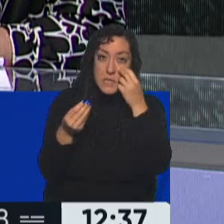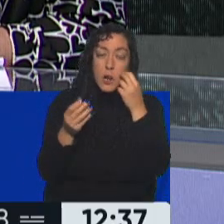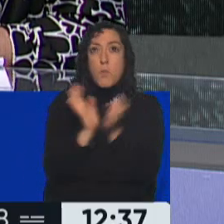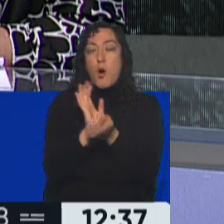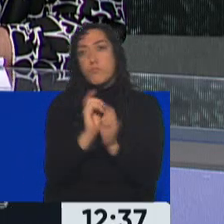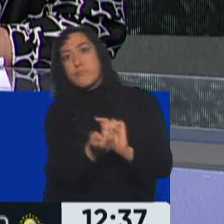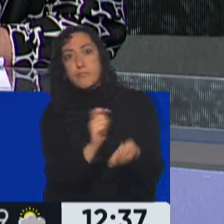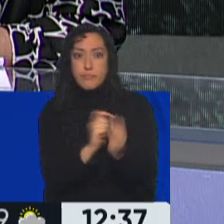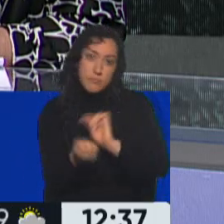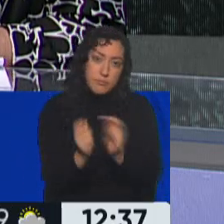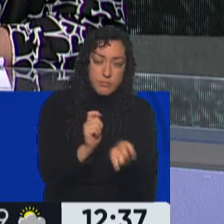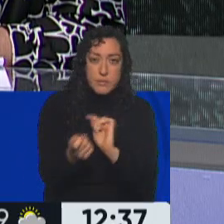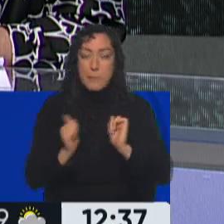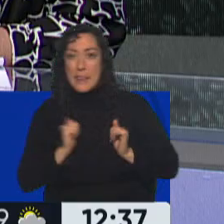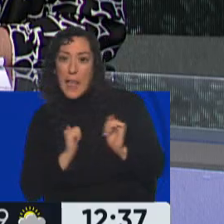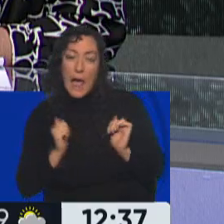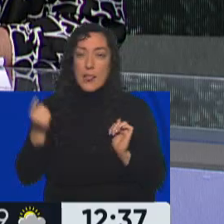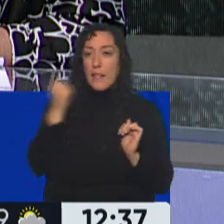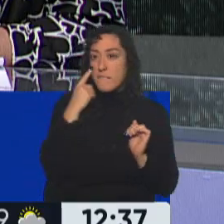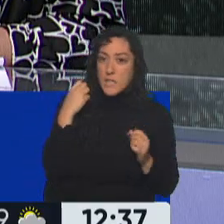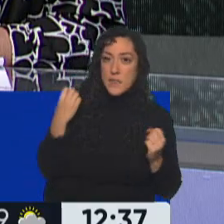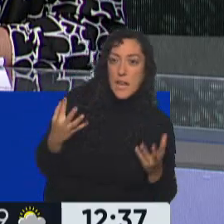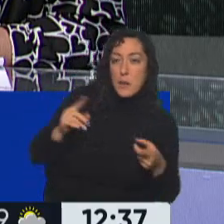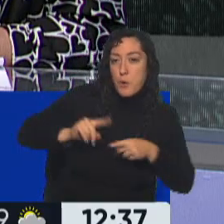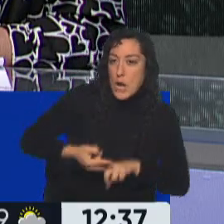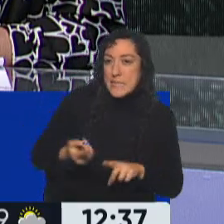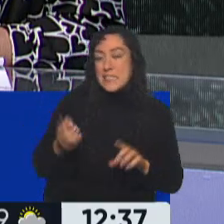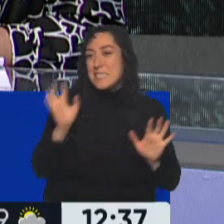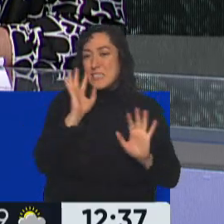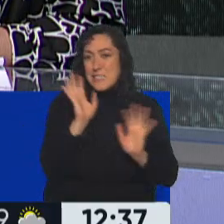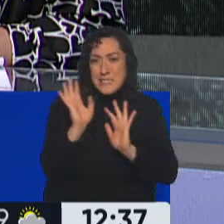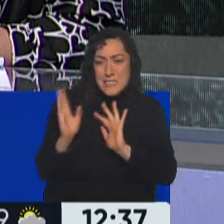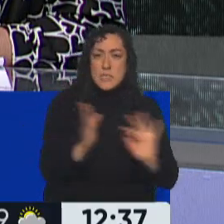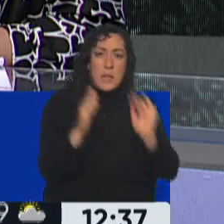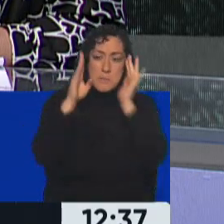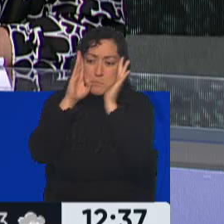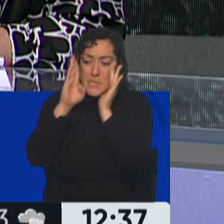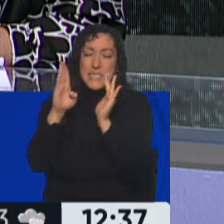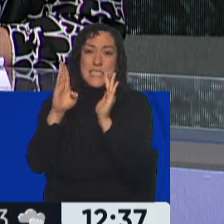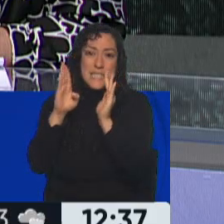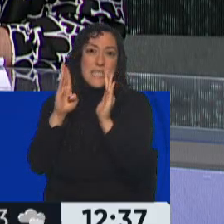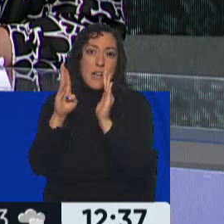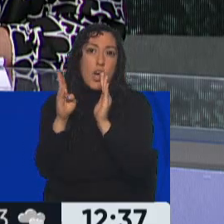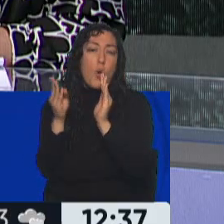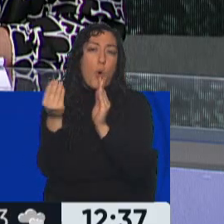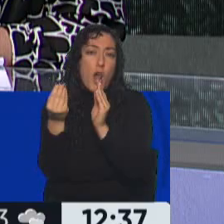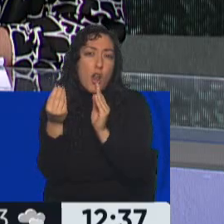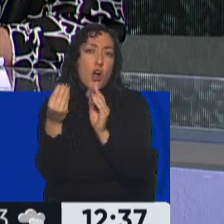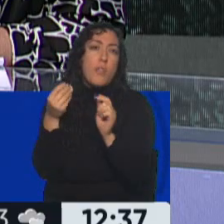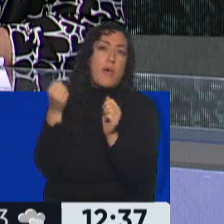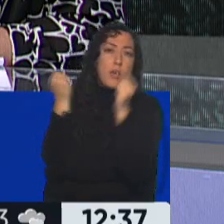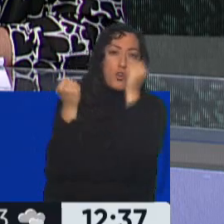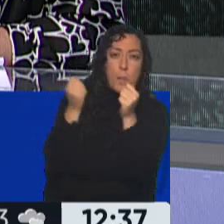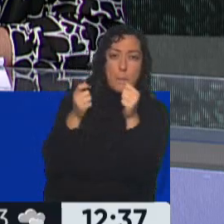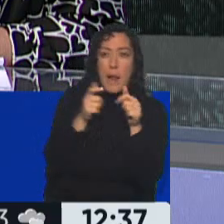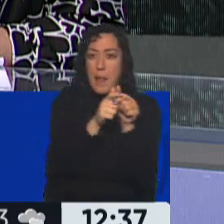ese sentido, que esté tan expectante de lo político y centrándose más en los valores macroeconómicos, que en definitiva